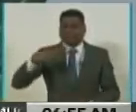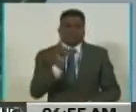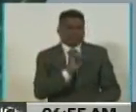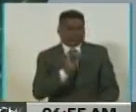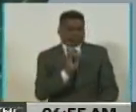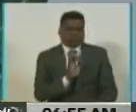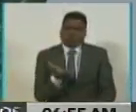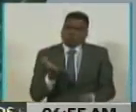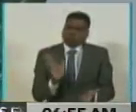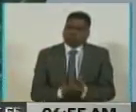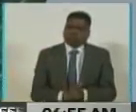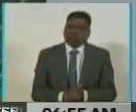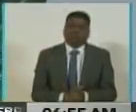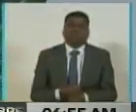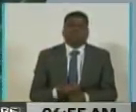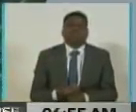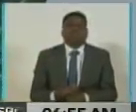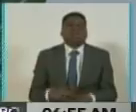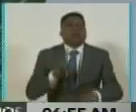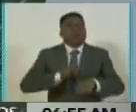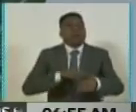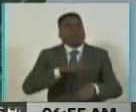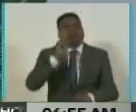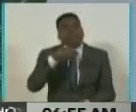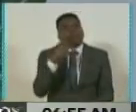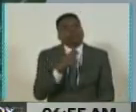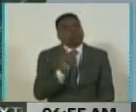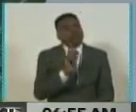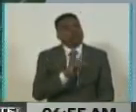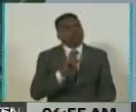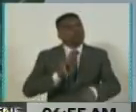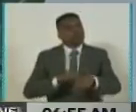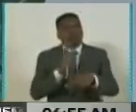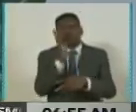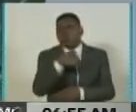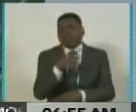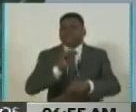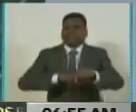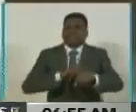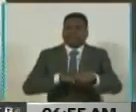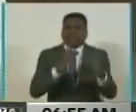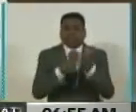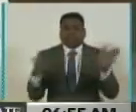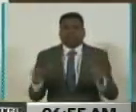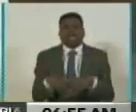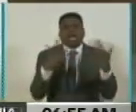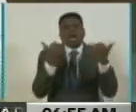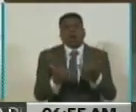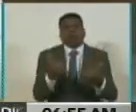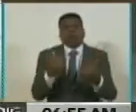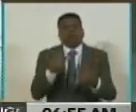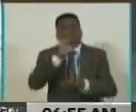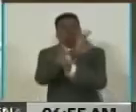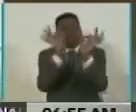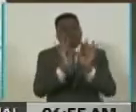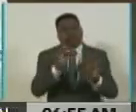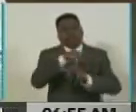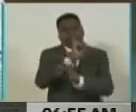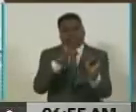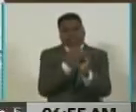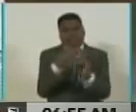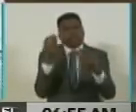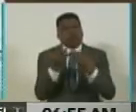la MUD en un momento político que no les da mucho tiempo. Ellos no tienen mucho tiempo. Ahora, desde el punto de vista internacional, ¿cómo está